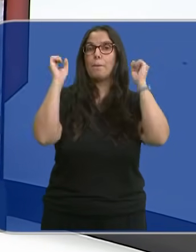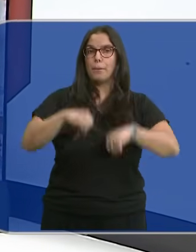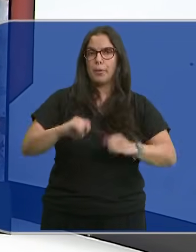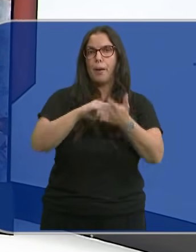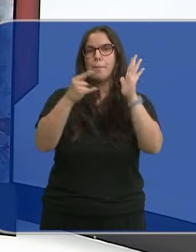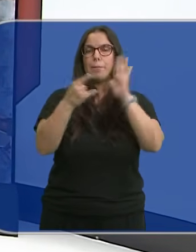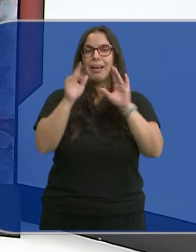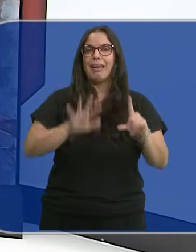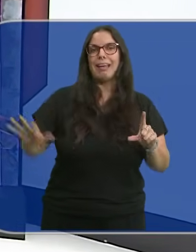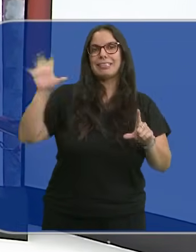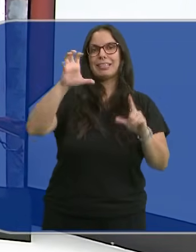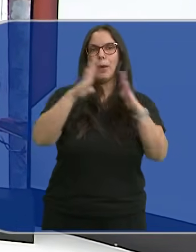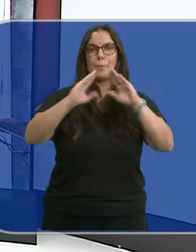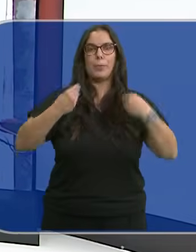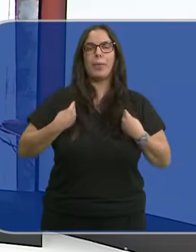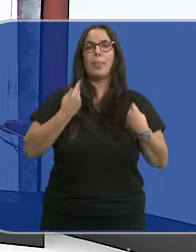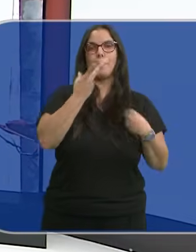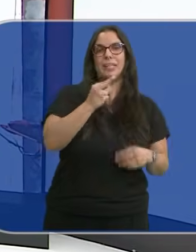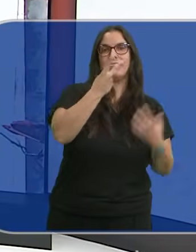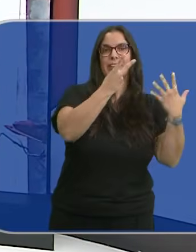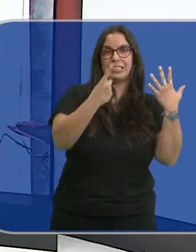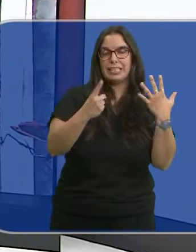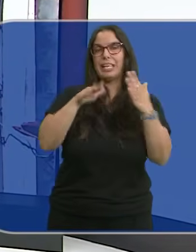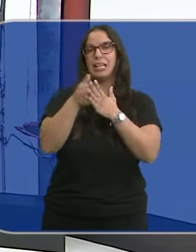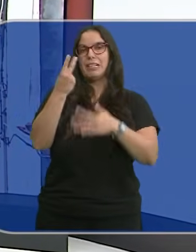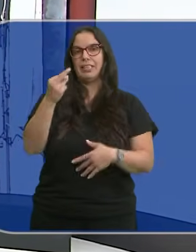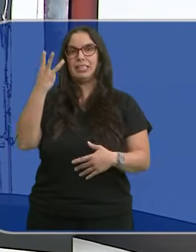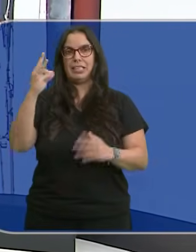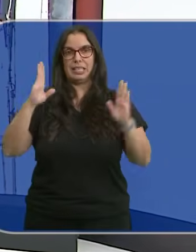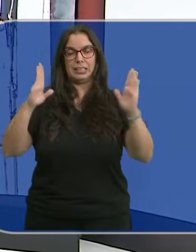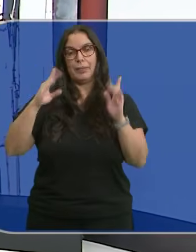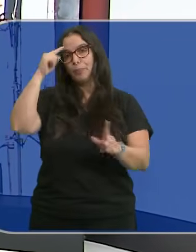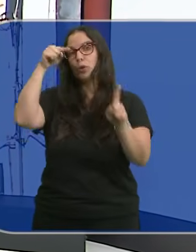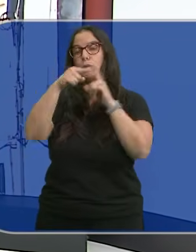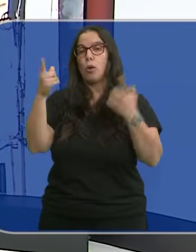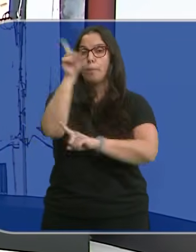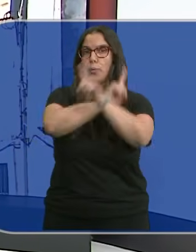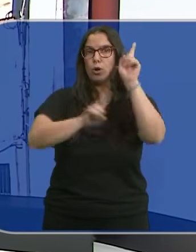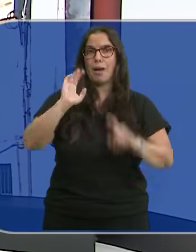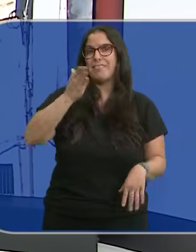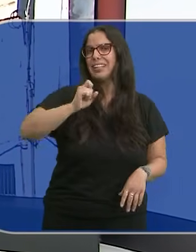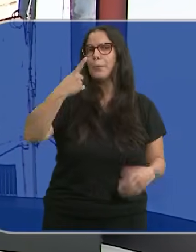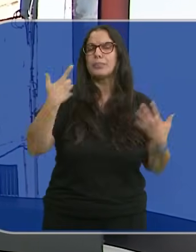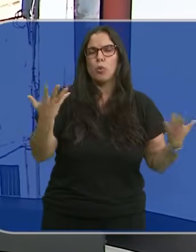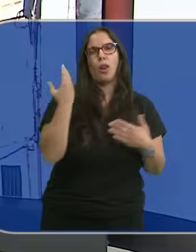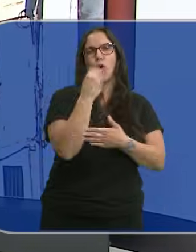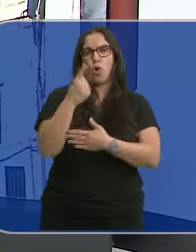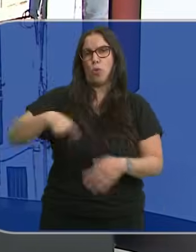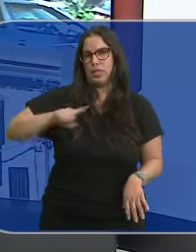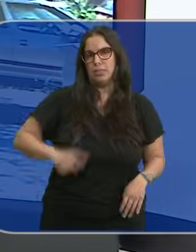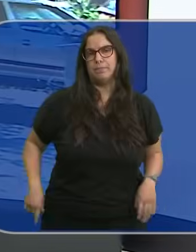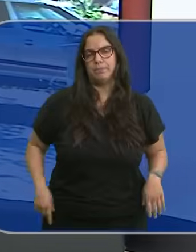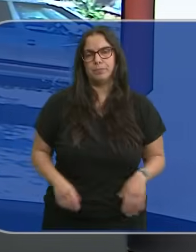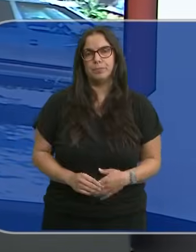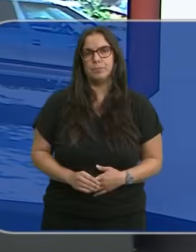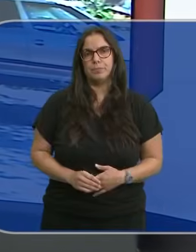Ministros el Plan Estatal de Vivienda para el periodo 2026-2030. La idea es atender un problema que afecta especialmente a la juventud, Diego.